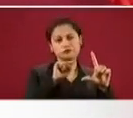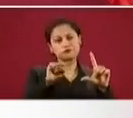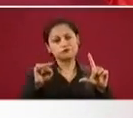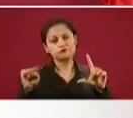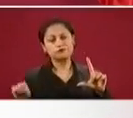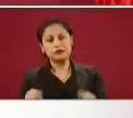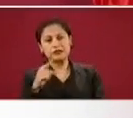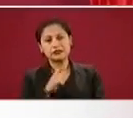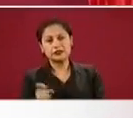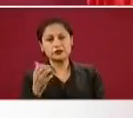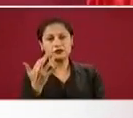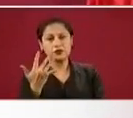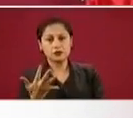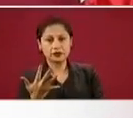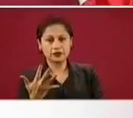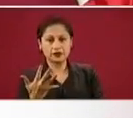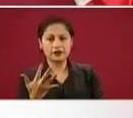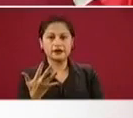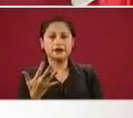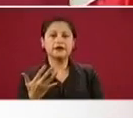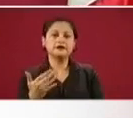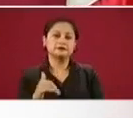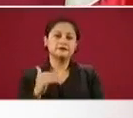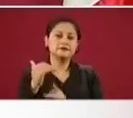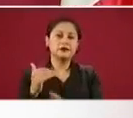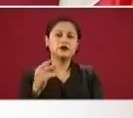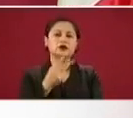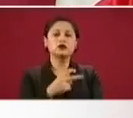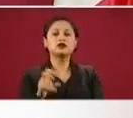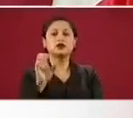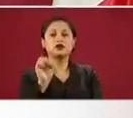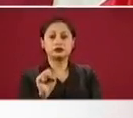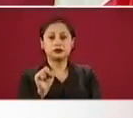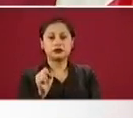las 260 regiones que se van a cubrir.